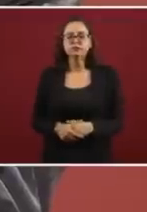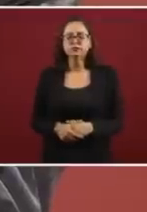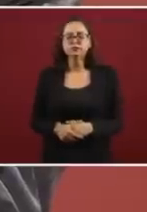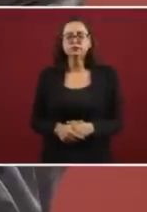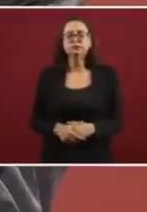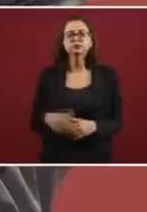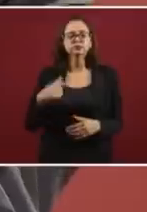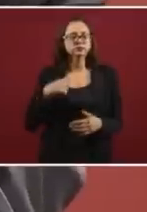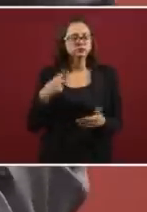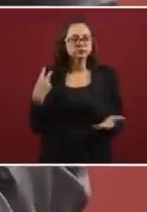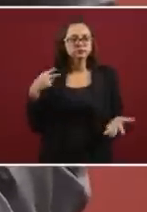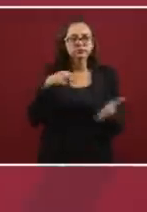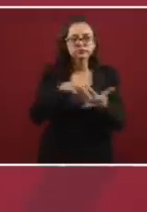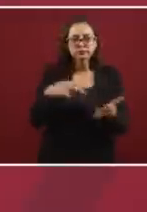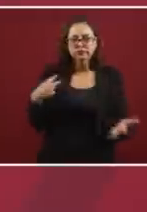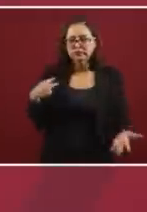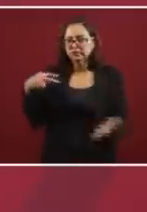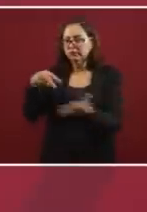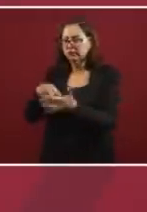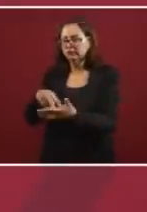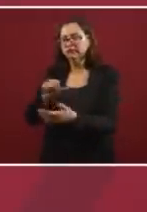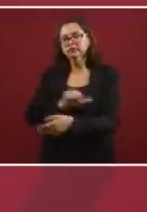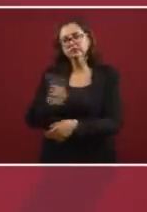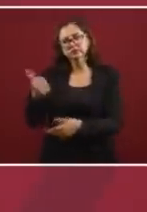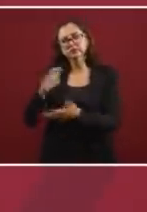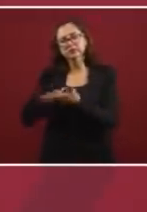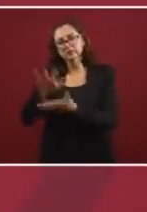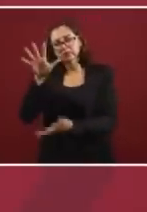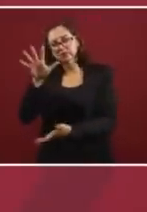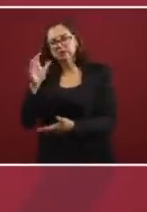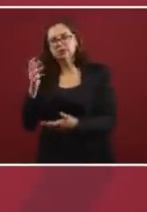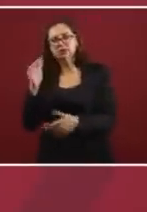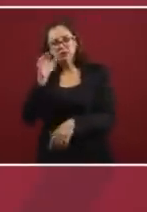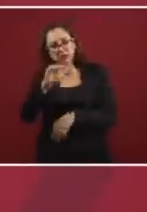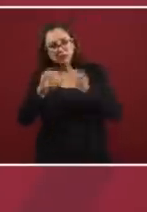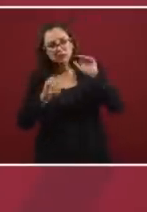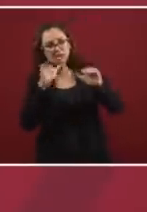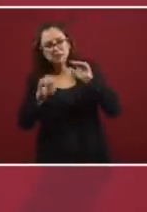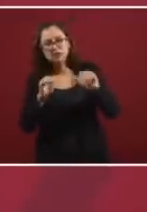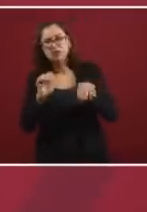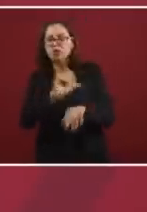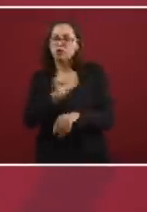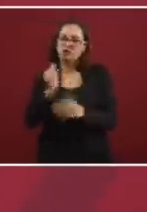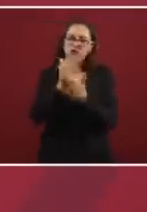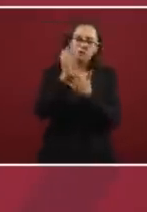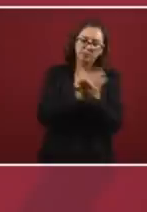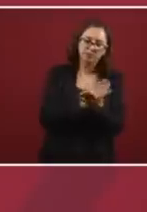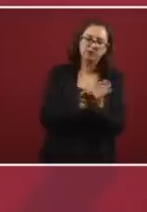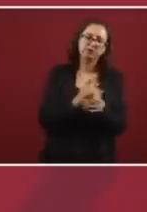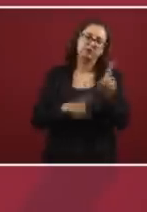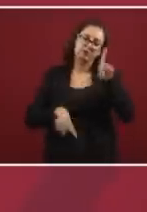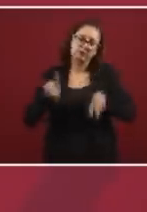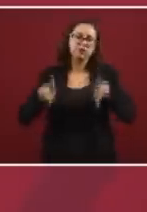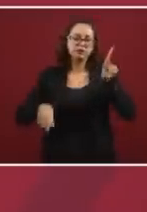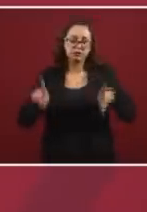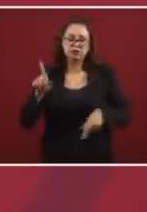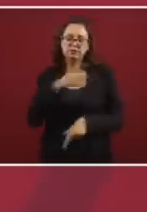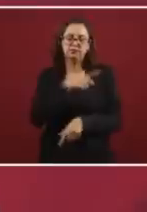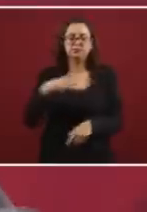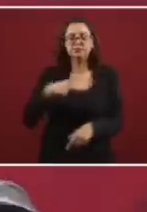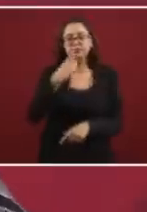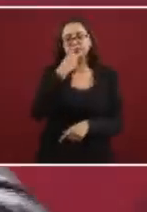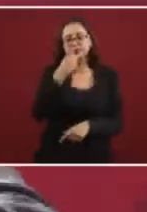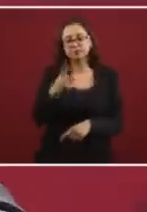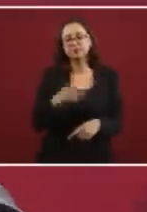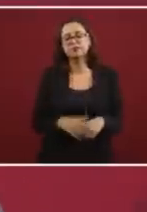y donde voy en unos lugares más en otros menos también lo debo de decir y